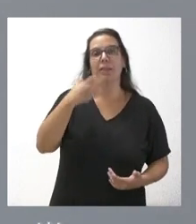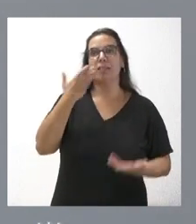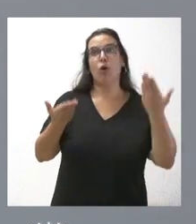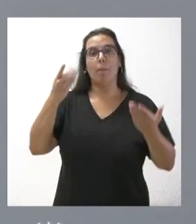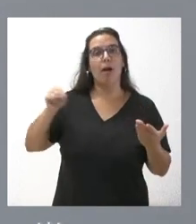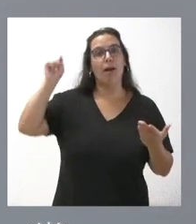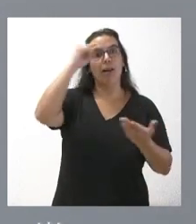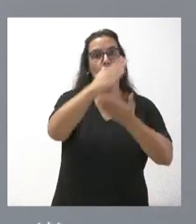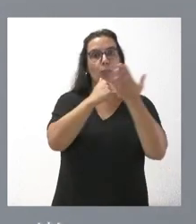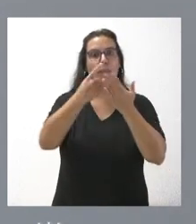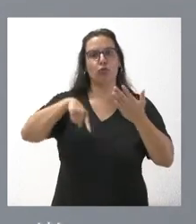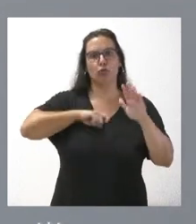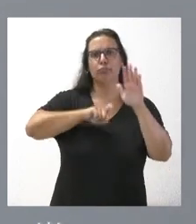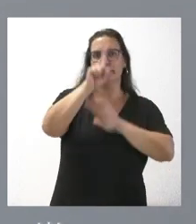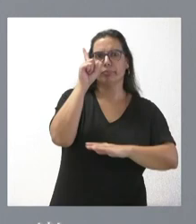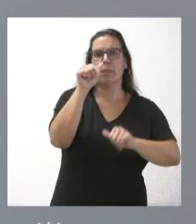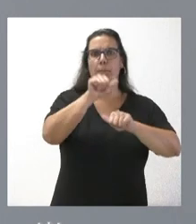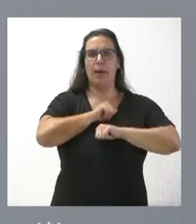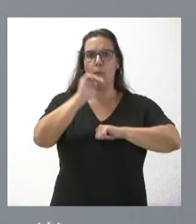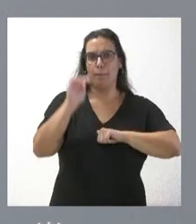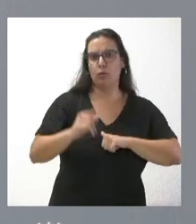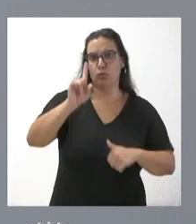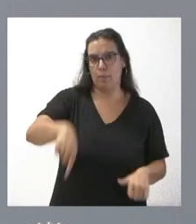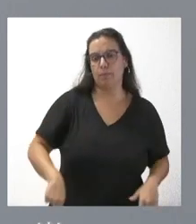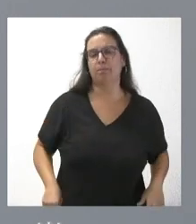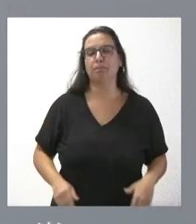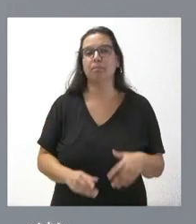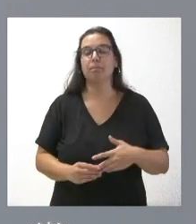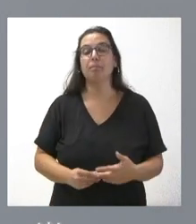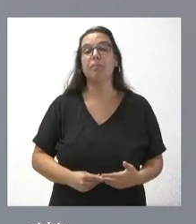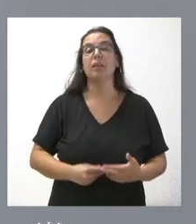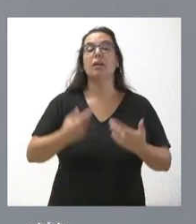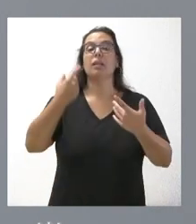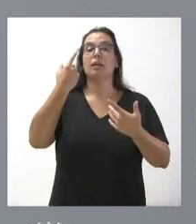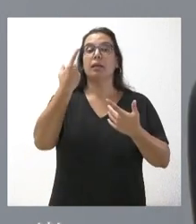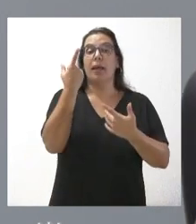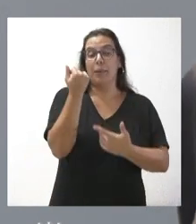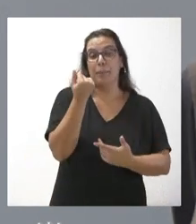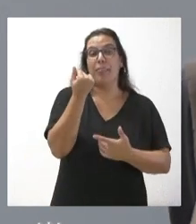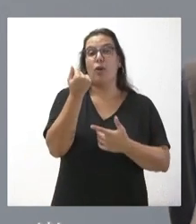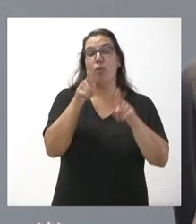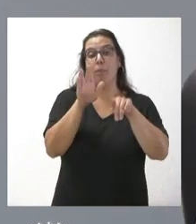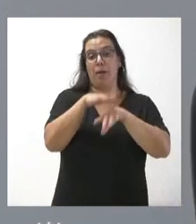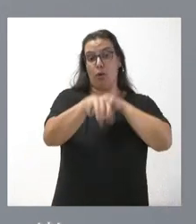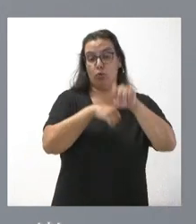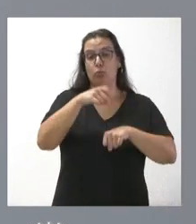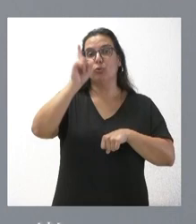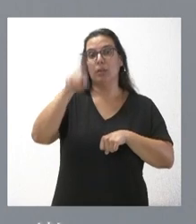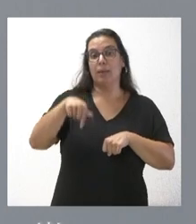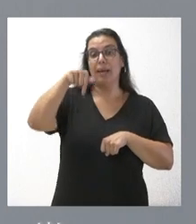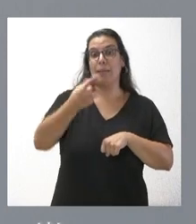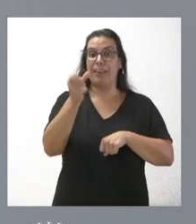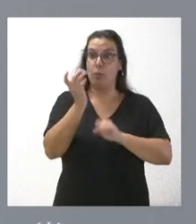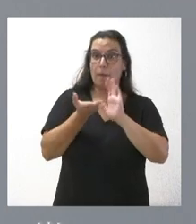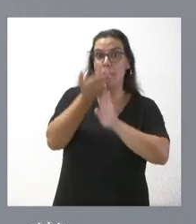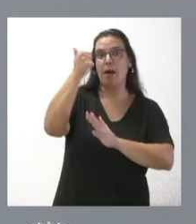crecimiento del empleo, con menor tasa de paro. Y, por último, en el índice de precios al consumo, la nuestra es una también de las comunidades con menor inflación. En